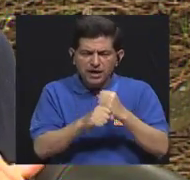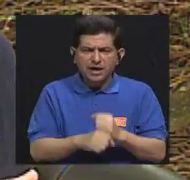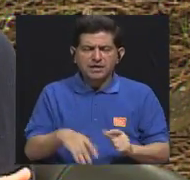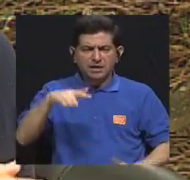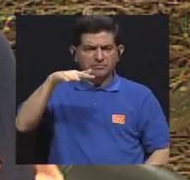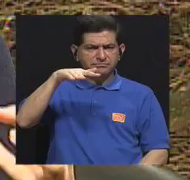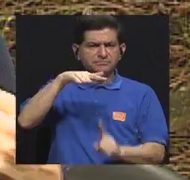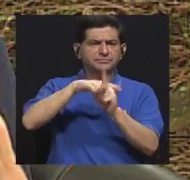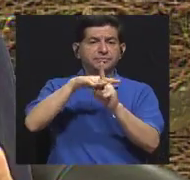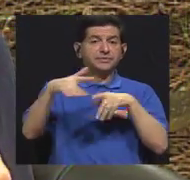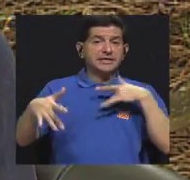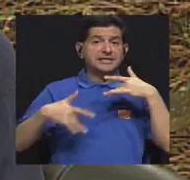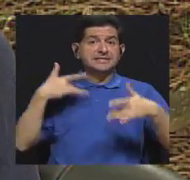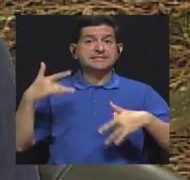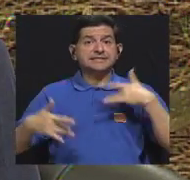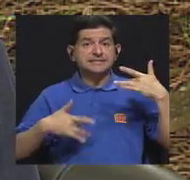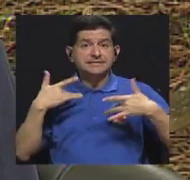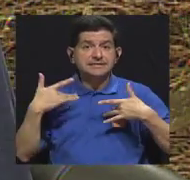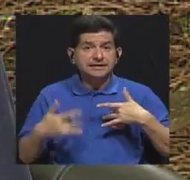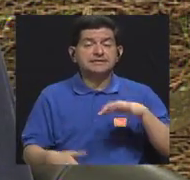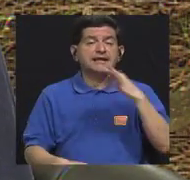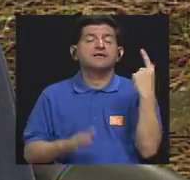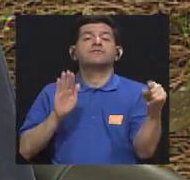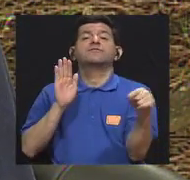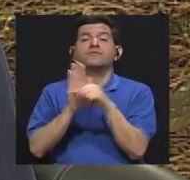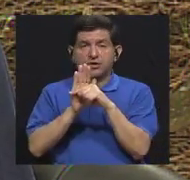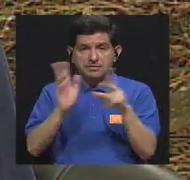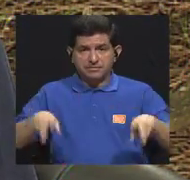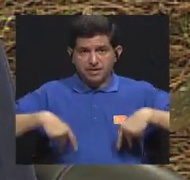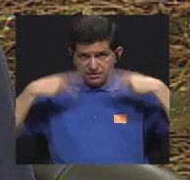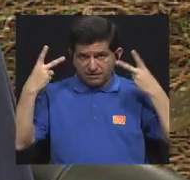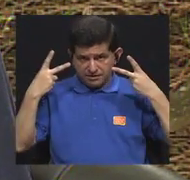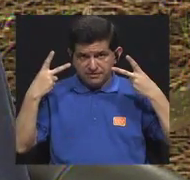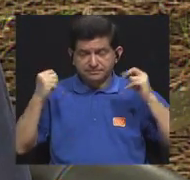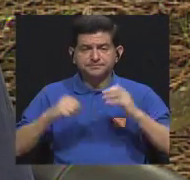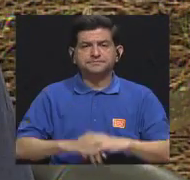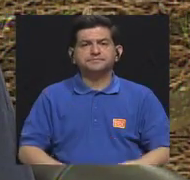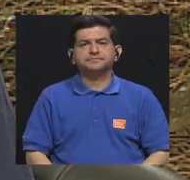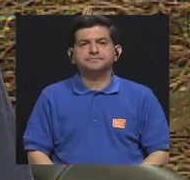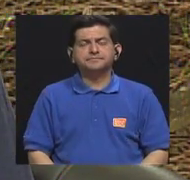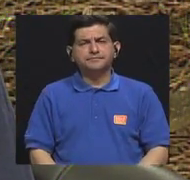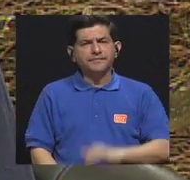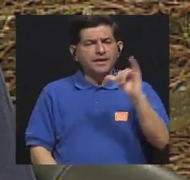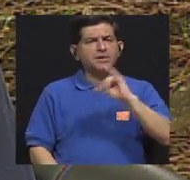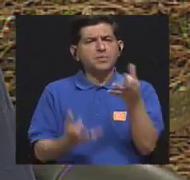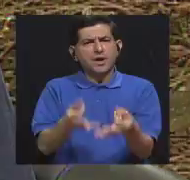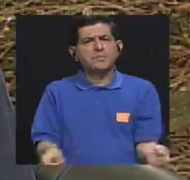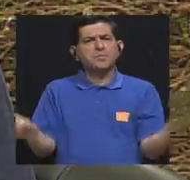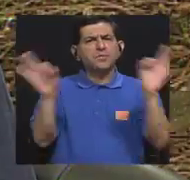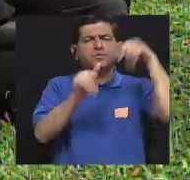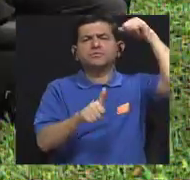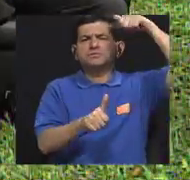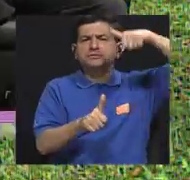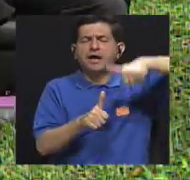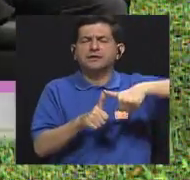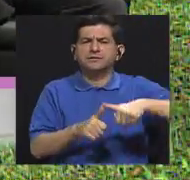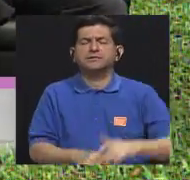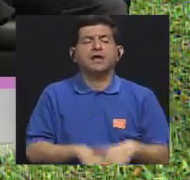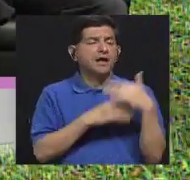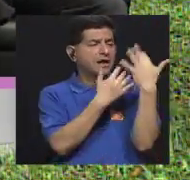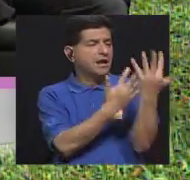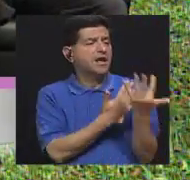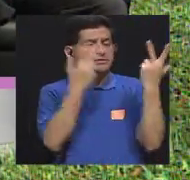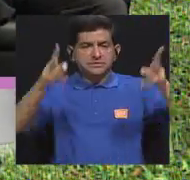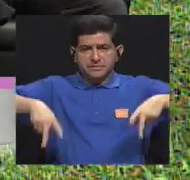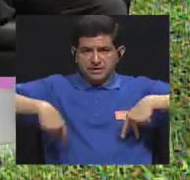empezamos a ver o a sentir de una manera negativa en nuestra vida. Claro. Y es que también es importante tomar en cuenta de que la expectativa